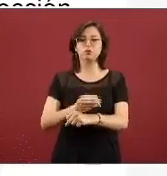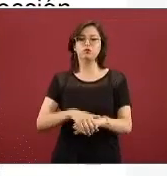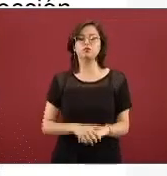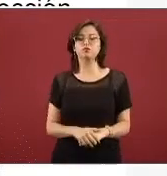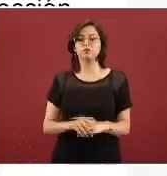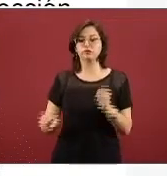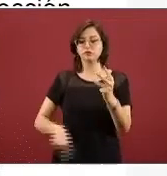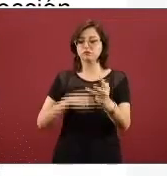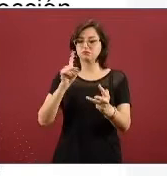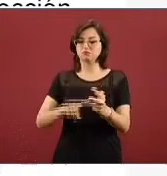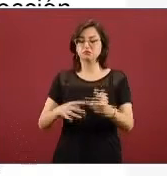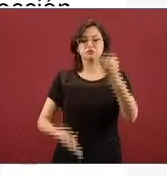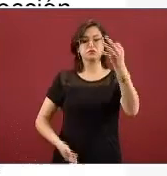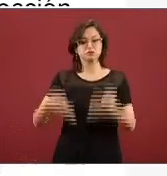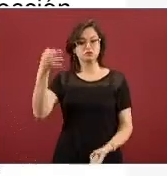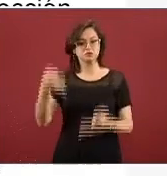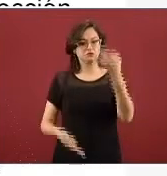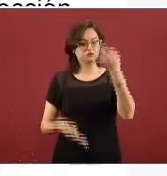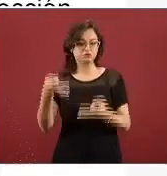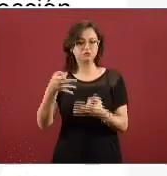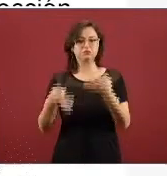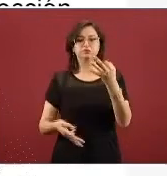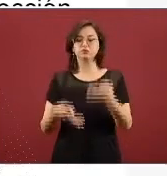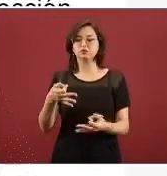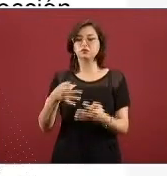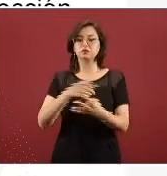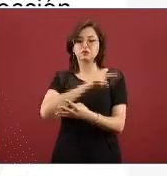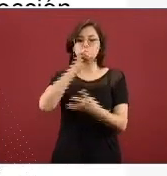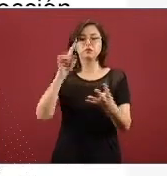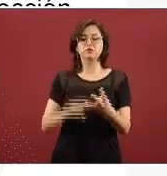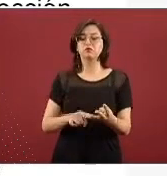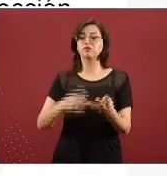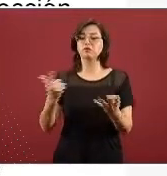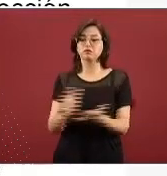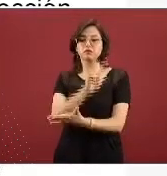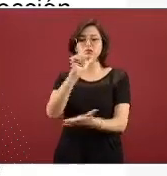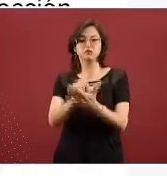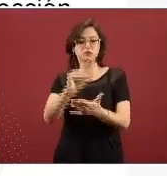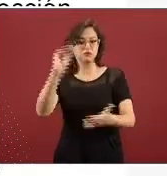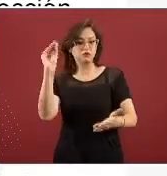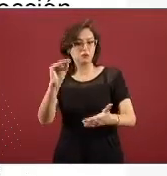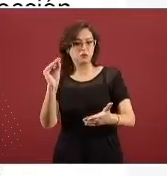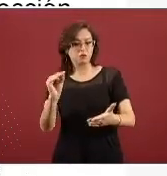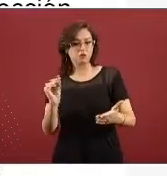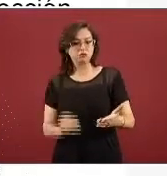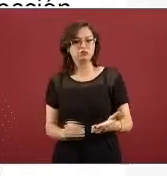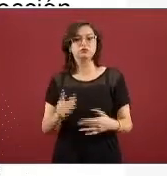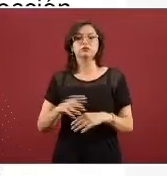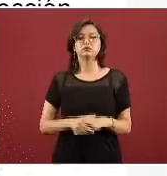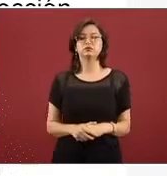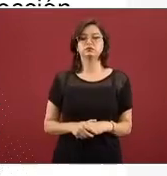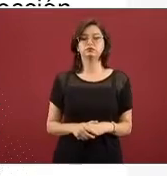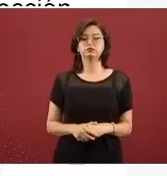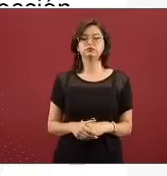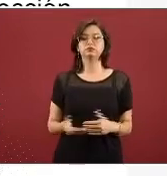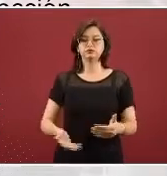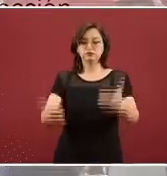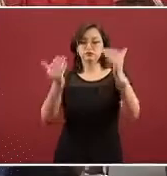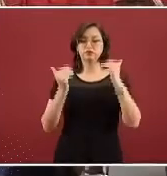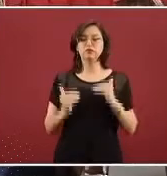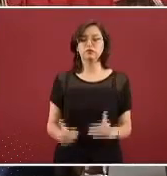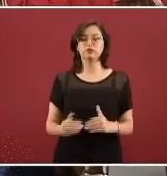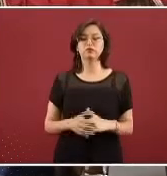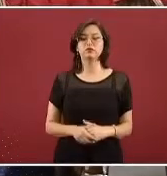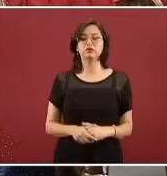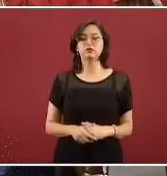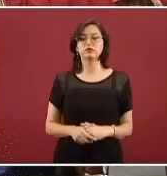e impartición de justicia, así como la actividad legislativa en los niveles federal y estatal. El grupo C es los